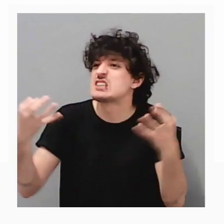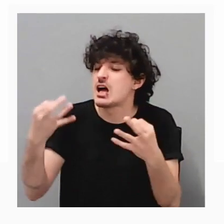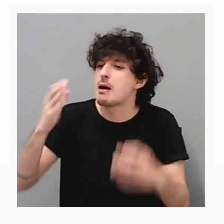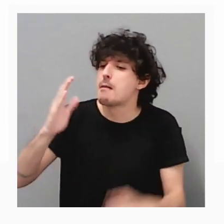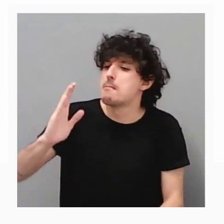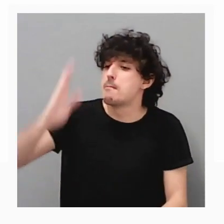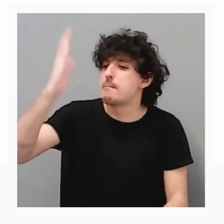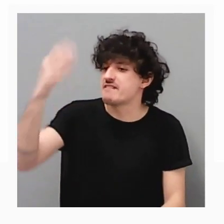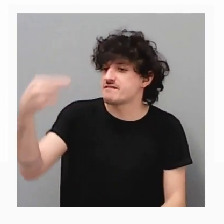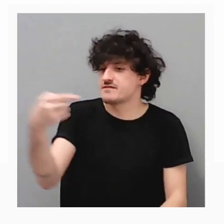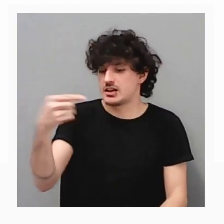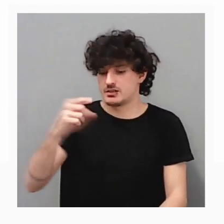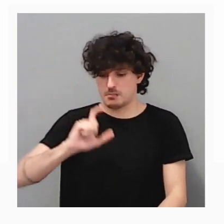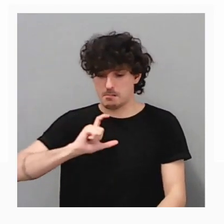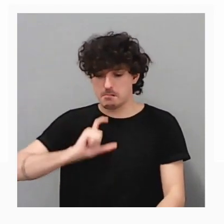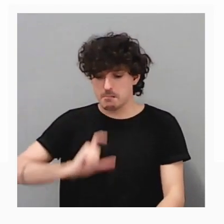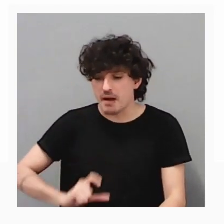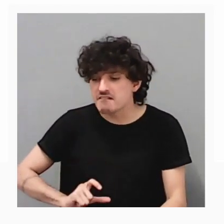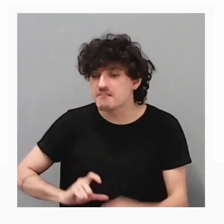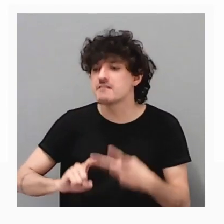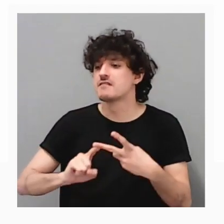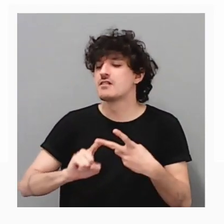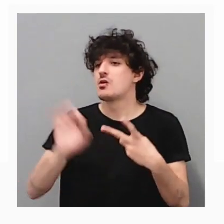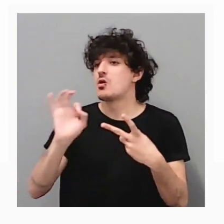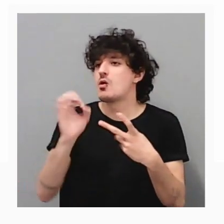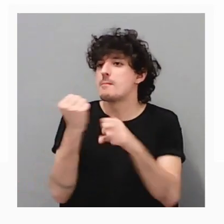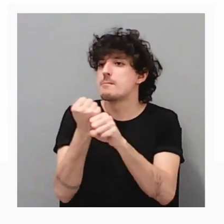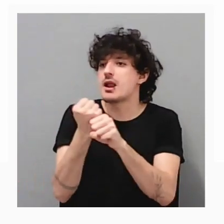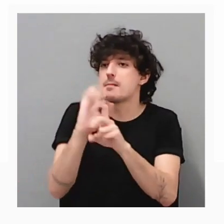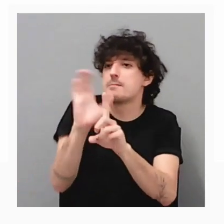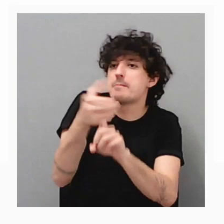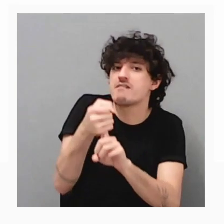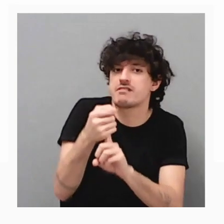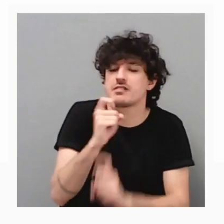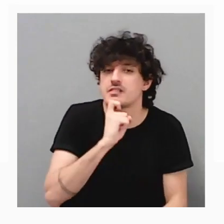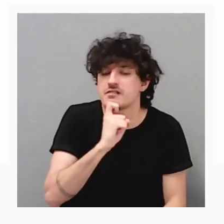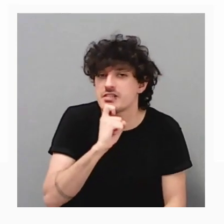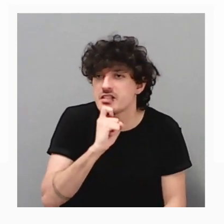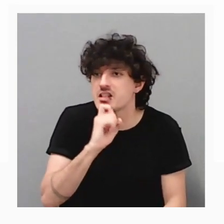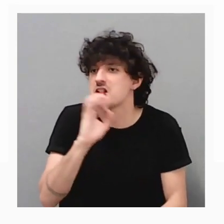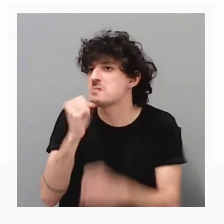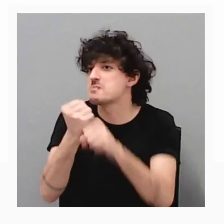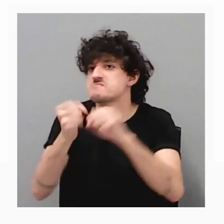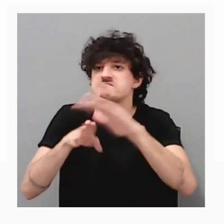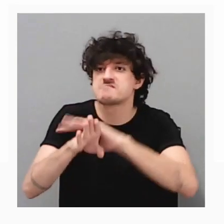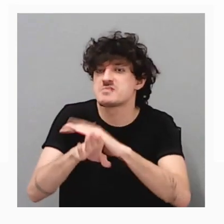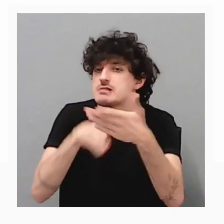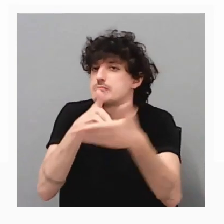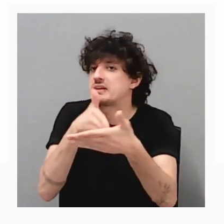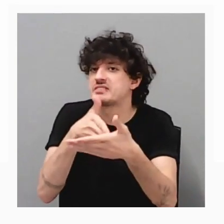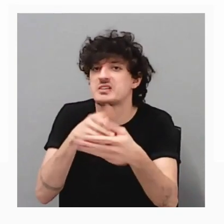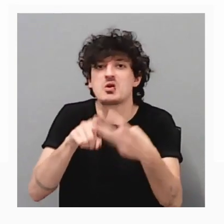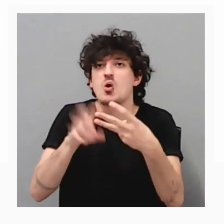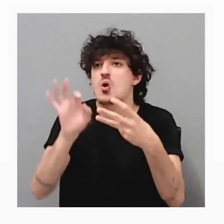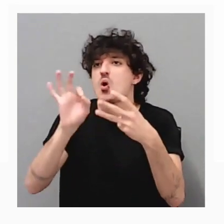la autoestima, para la falta de empleo, para no acceso al empleo, para las familias, su